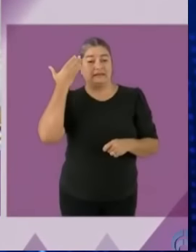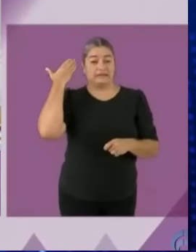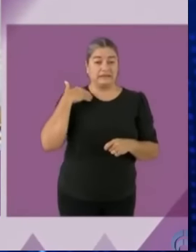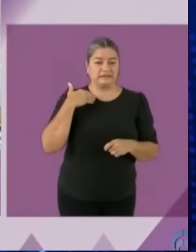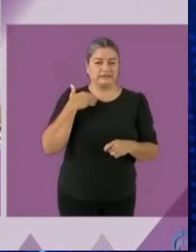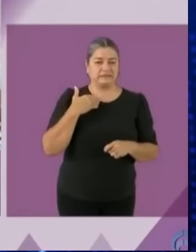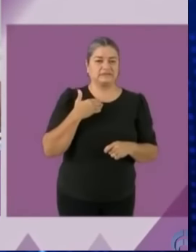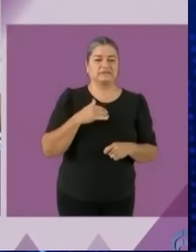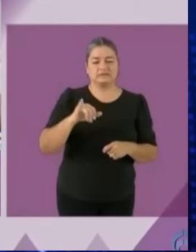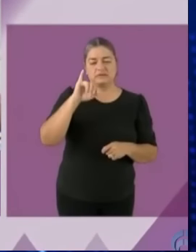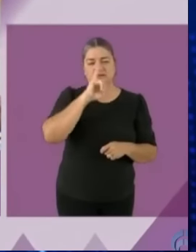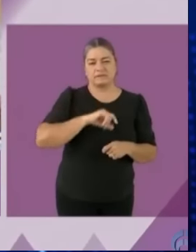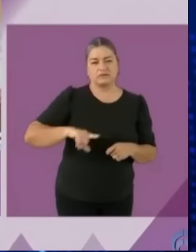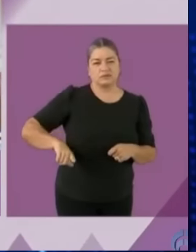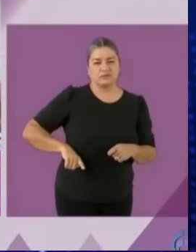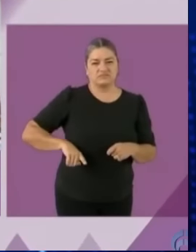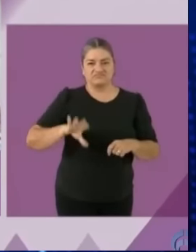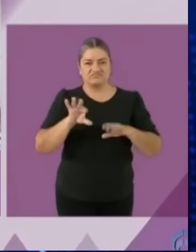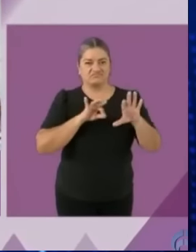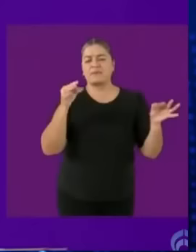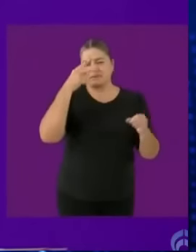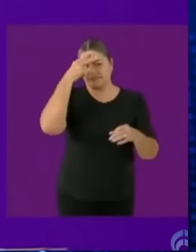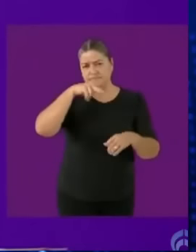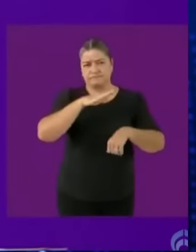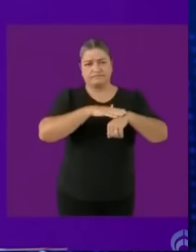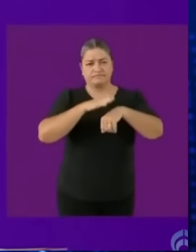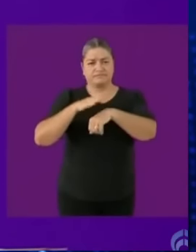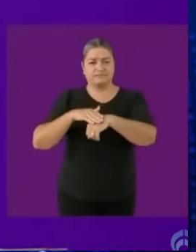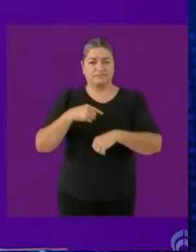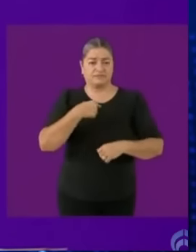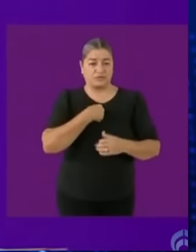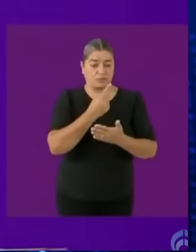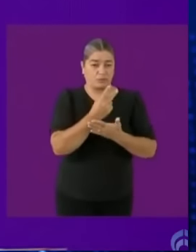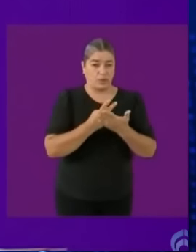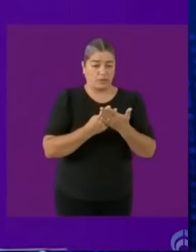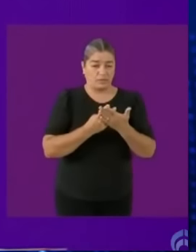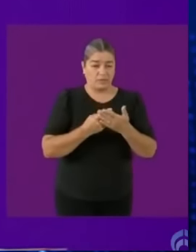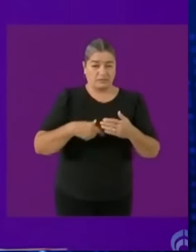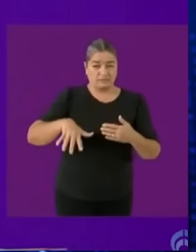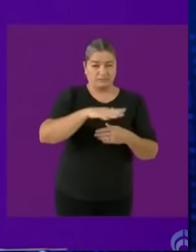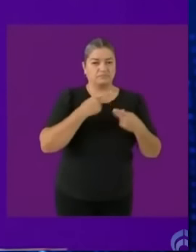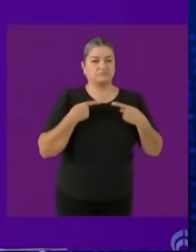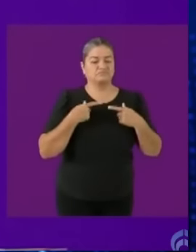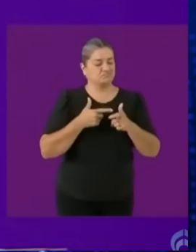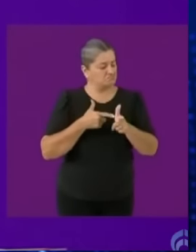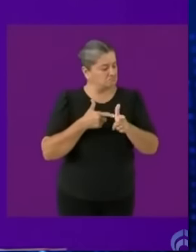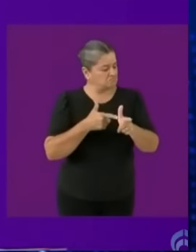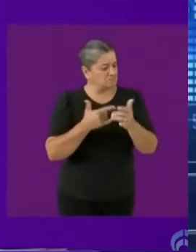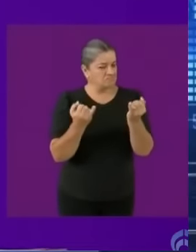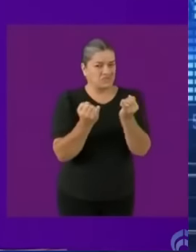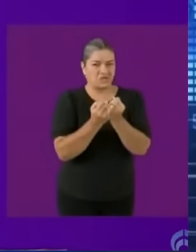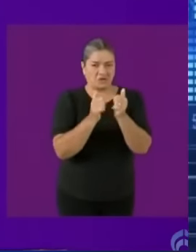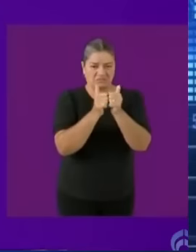mostró durante las primeras media hora, 40 minutos, muy nerviosa, demasiado incómoda. Hasta se sentía